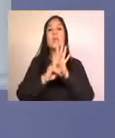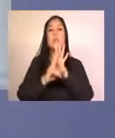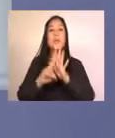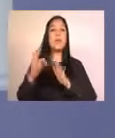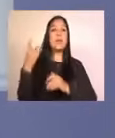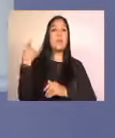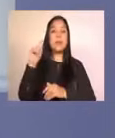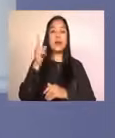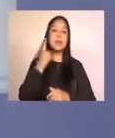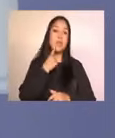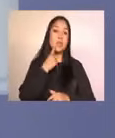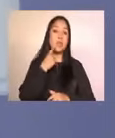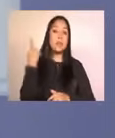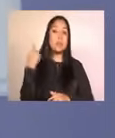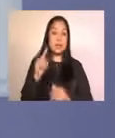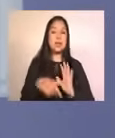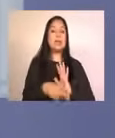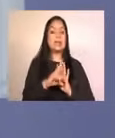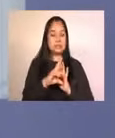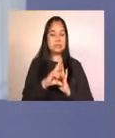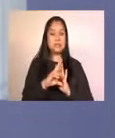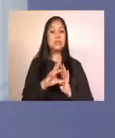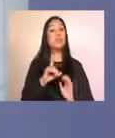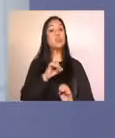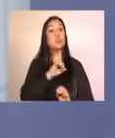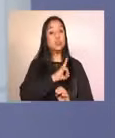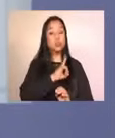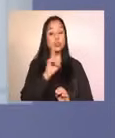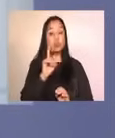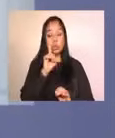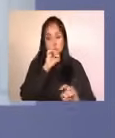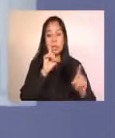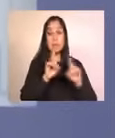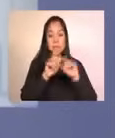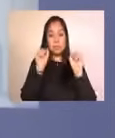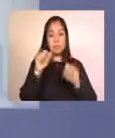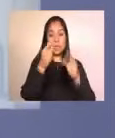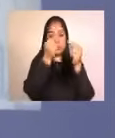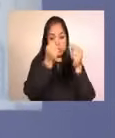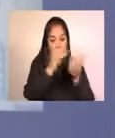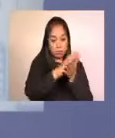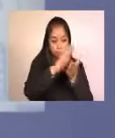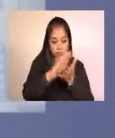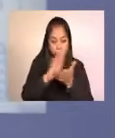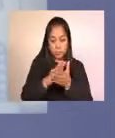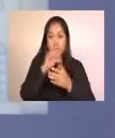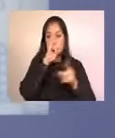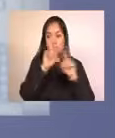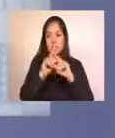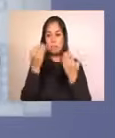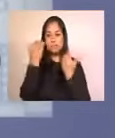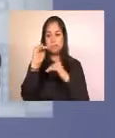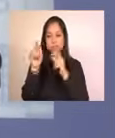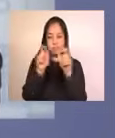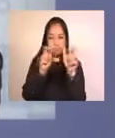autoridades para que, reitero, no solo se logre la ejecución presupuestaria, sino que se logre bajo estándares